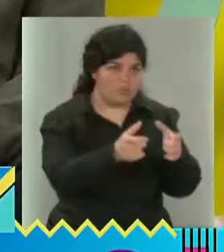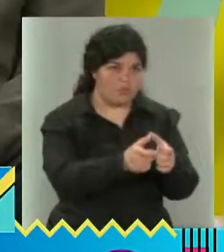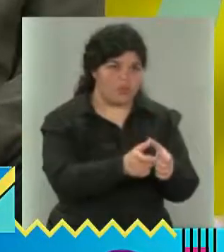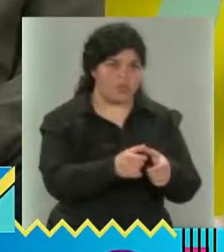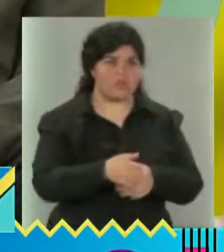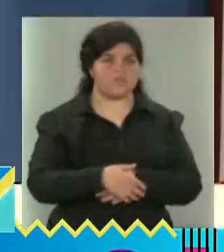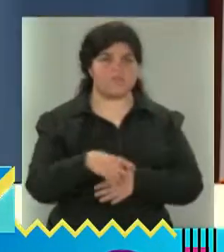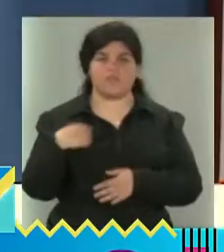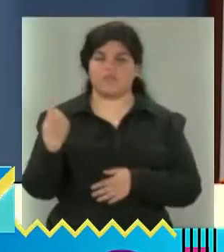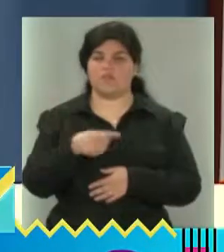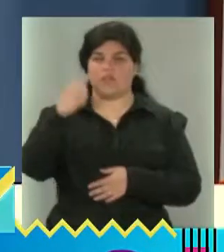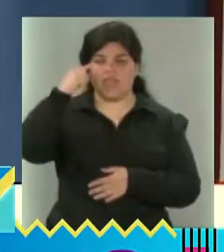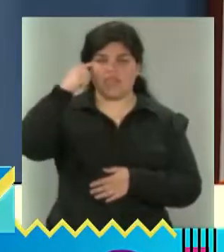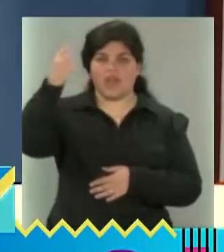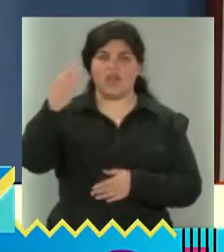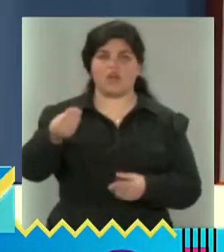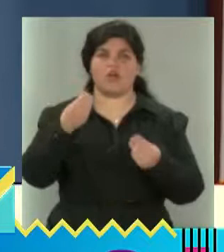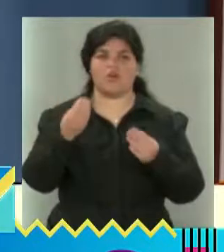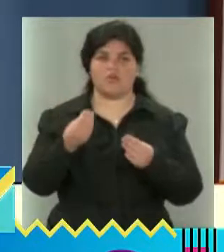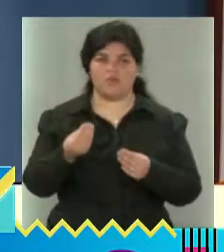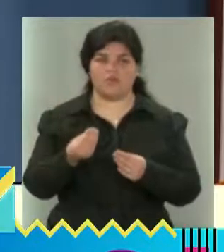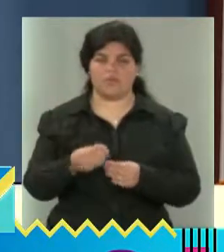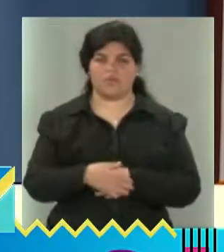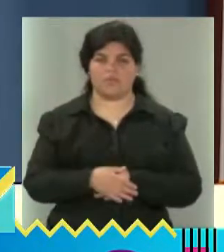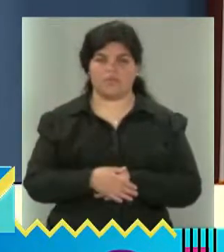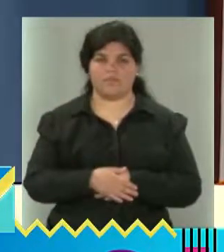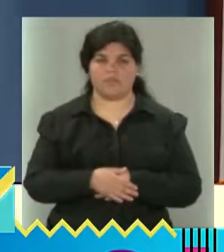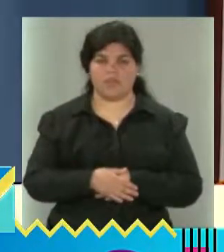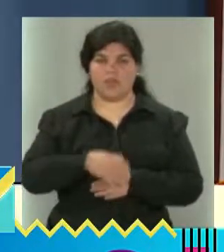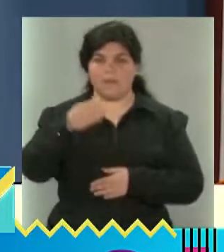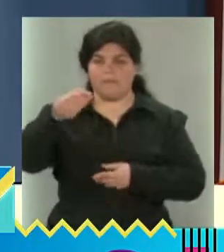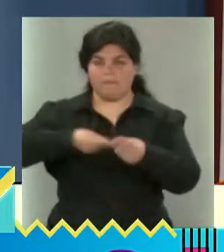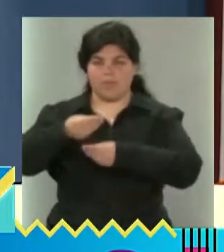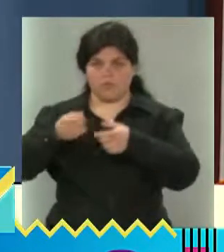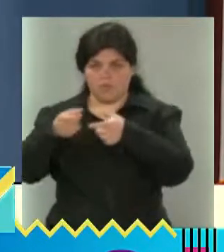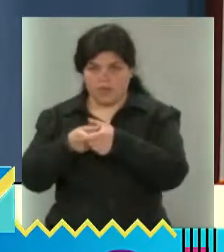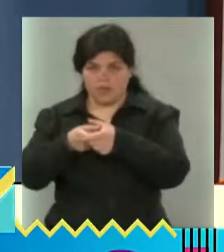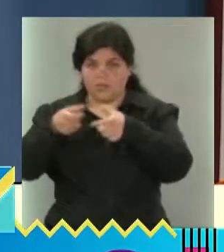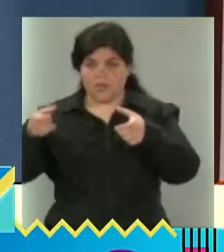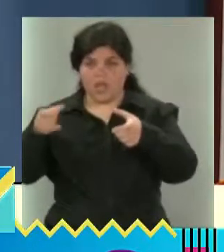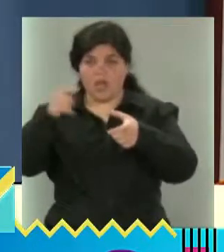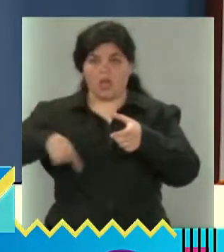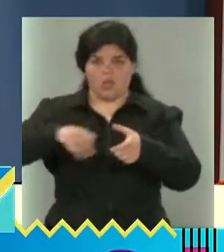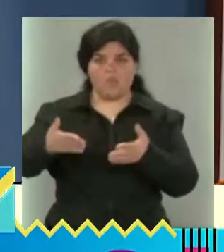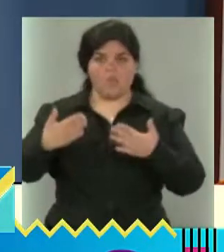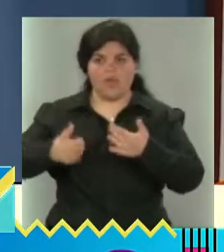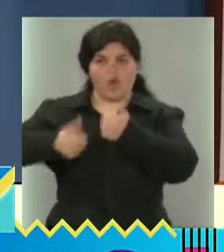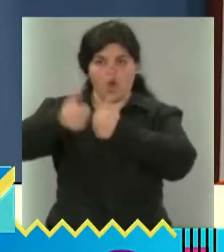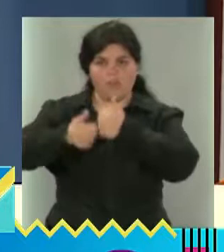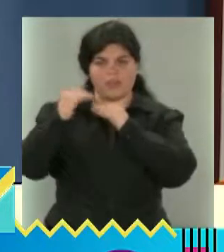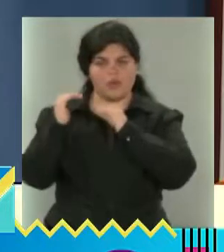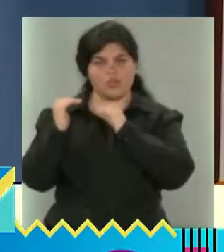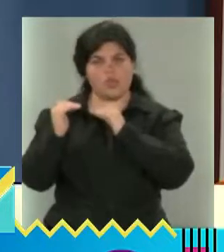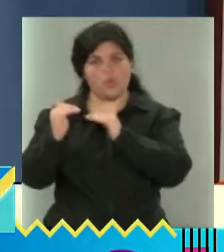es fundamentalmente usar la tecnificación para que el pequeño y mediano productor sigan siendo competitivos. Hoy día por ahí